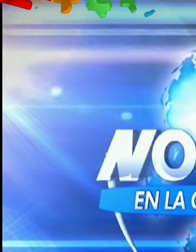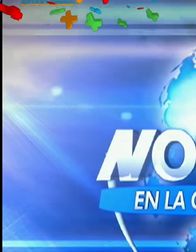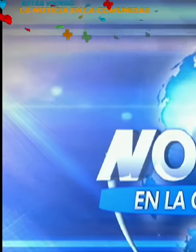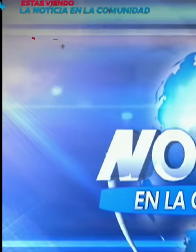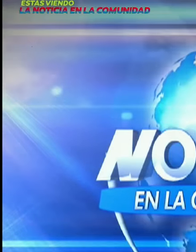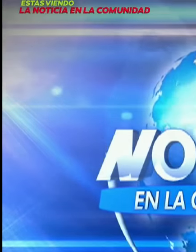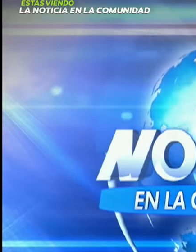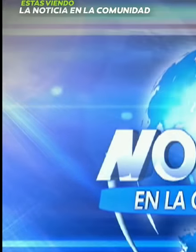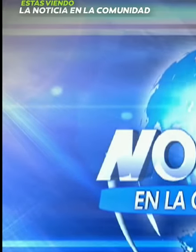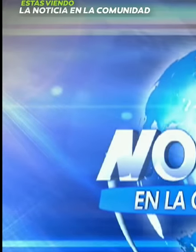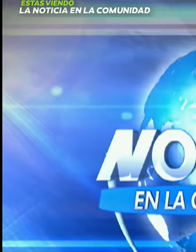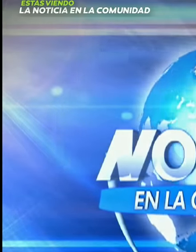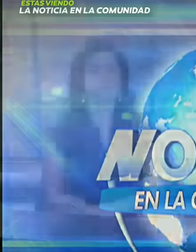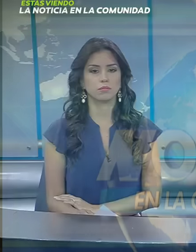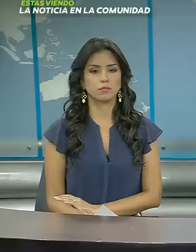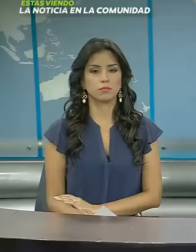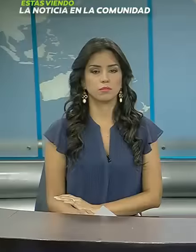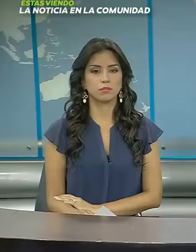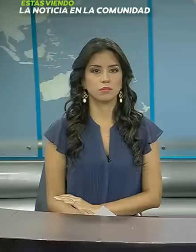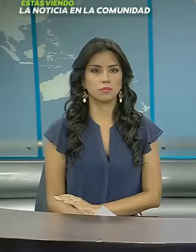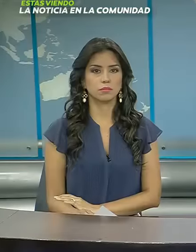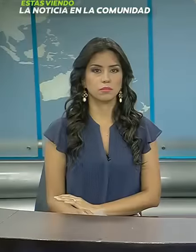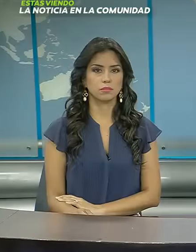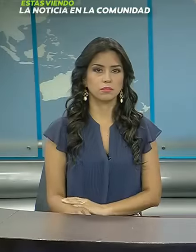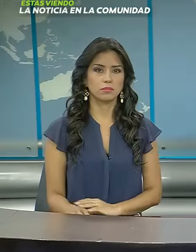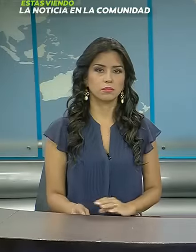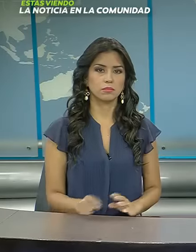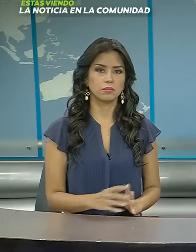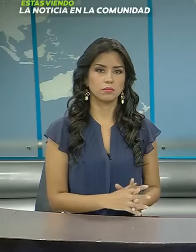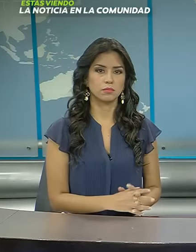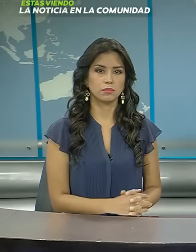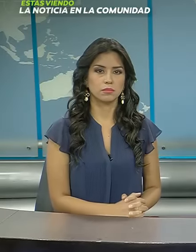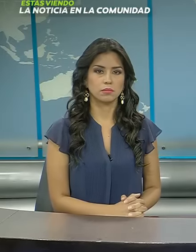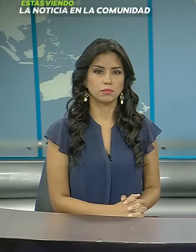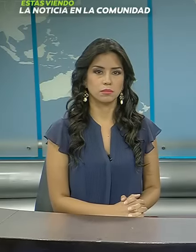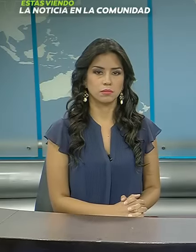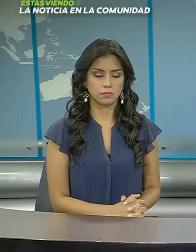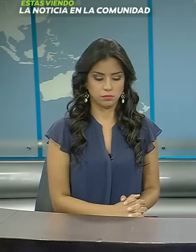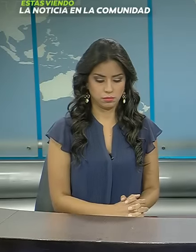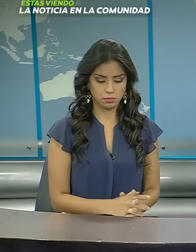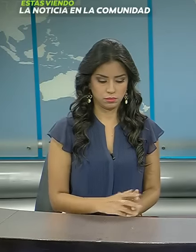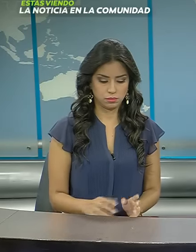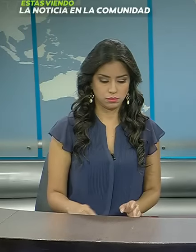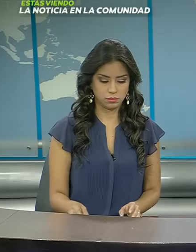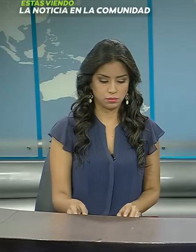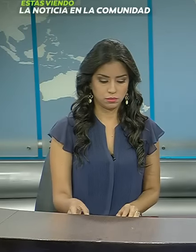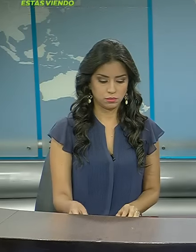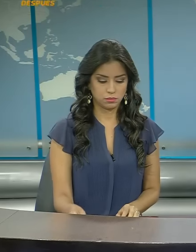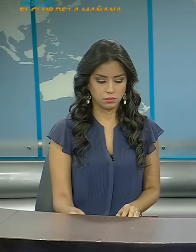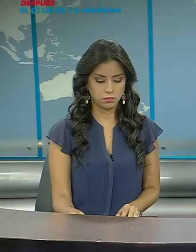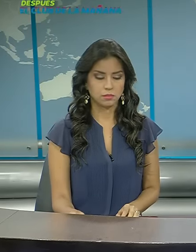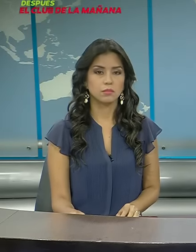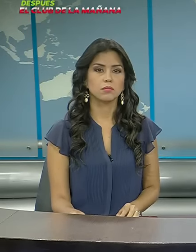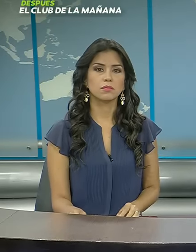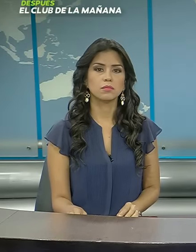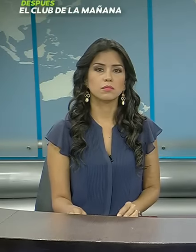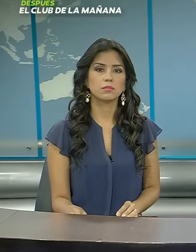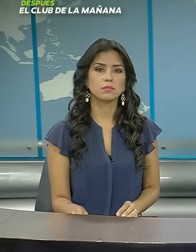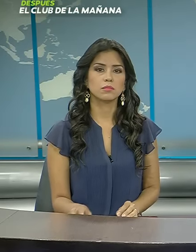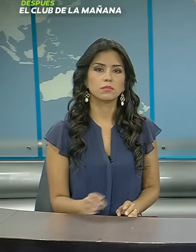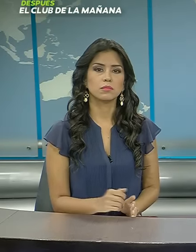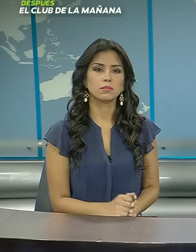te mantendrá siempre bien. Bueno, y Luchito Truncón ayer nomás se fue a la Liga Barrial San Carlos. Esto es en el norte de Quito.